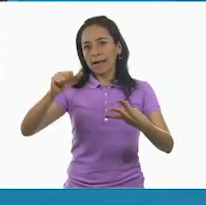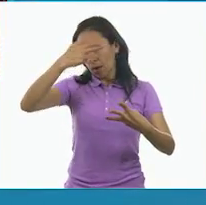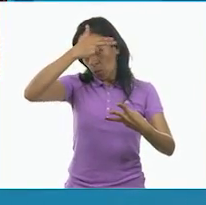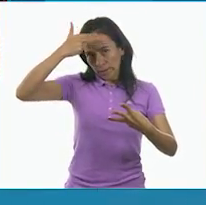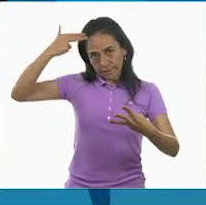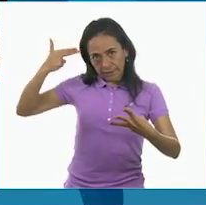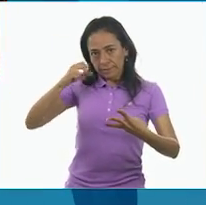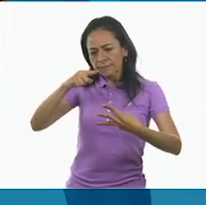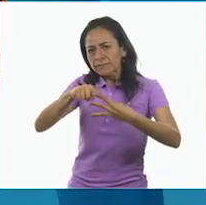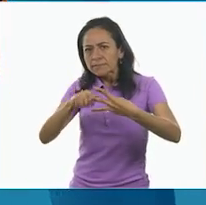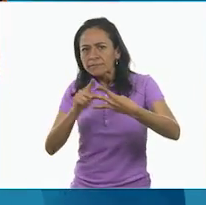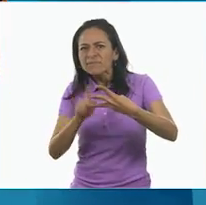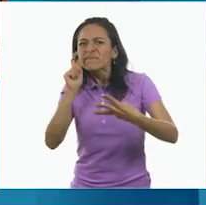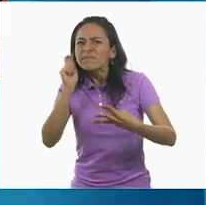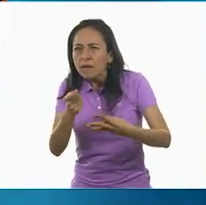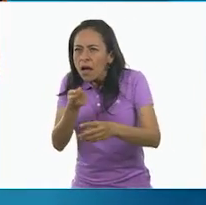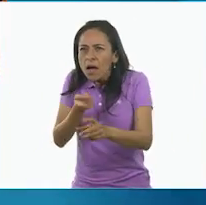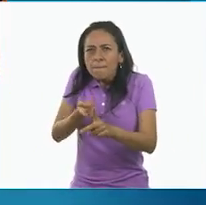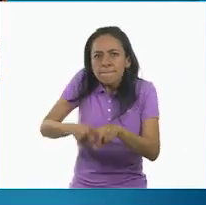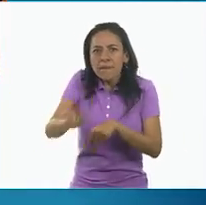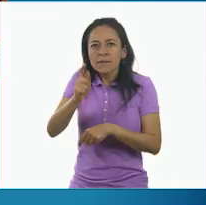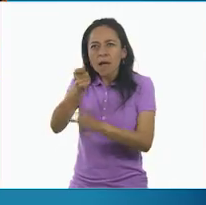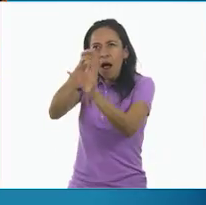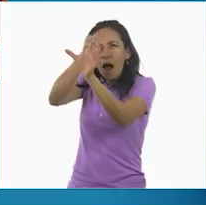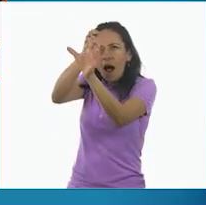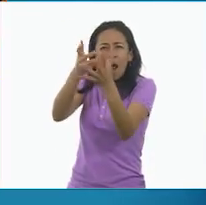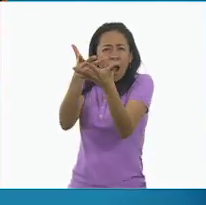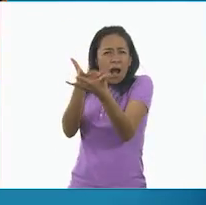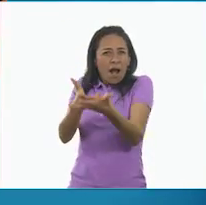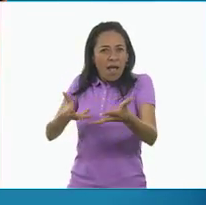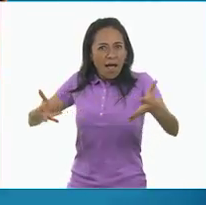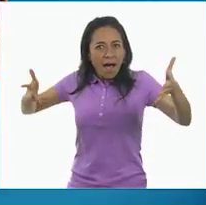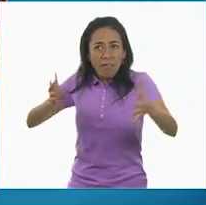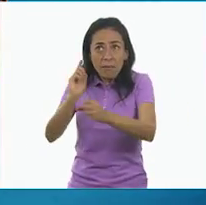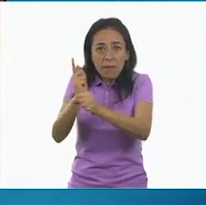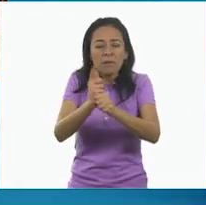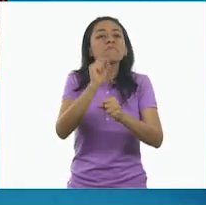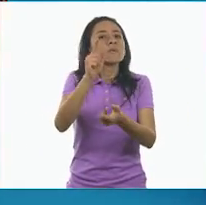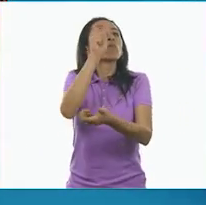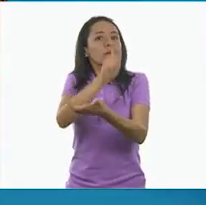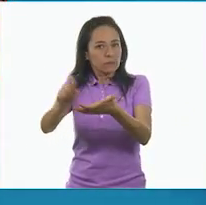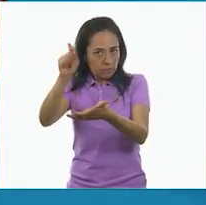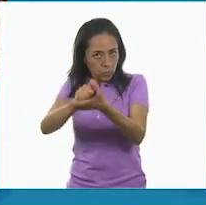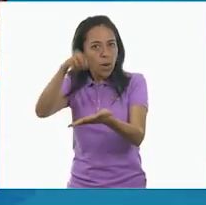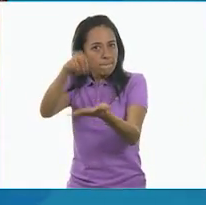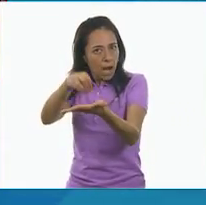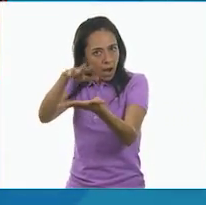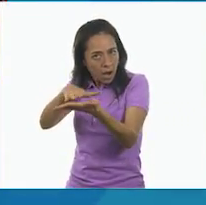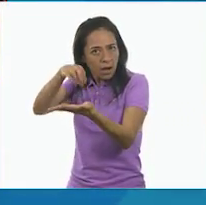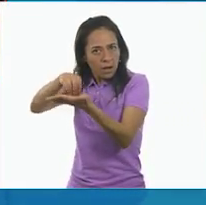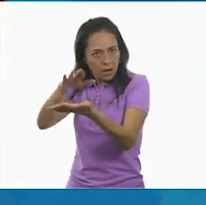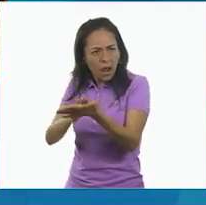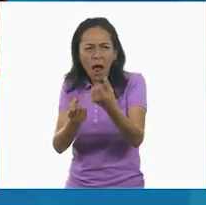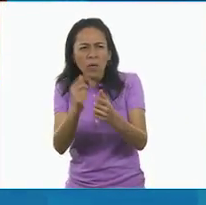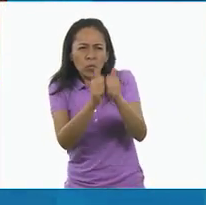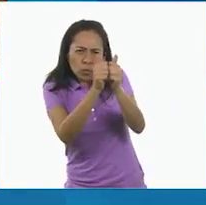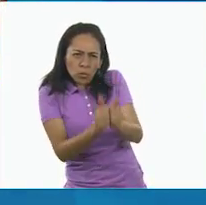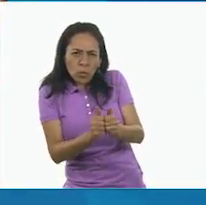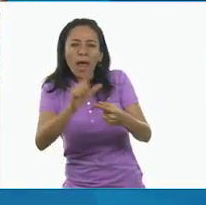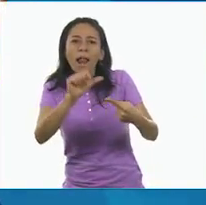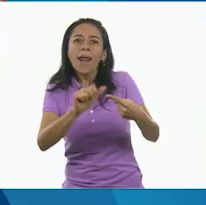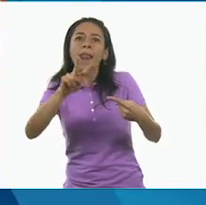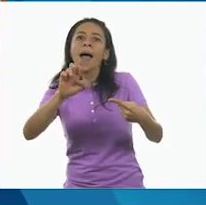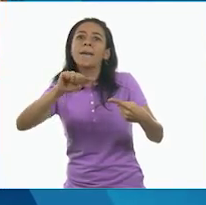inicios de la arquitectura monumental y la escritura. Algunos de sus principales asentamientos son La